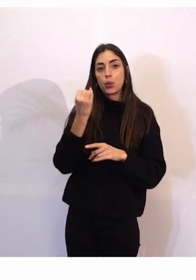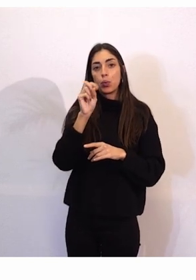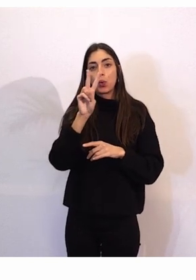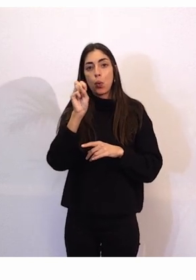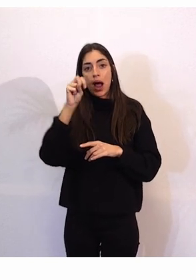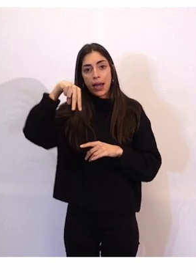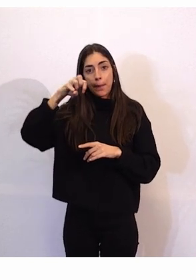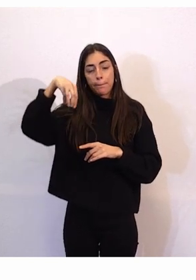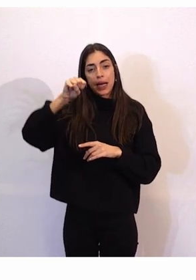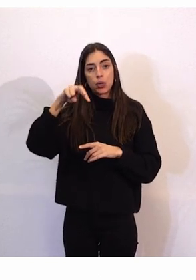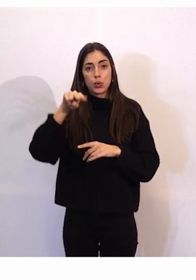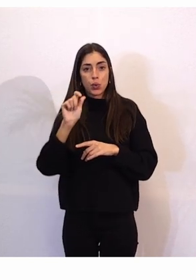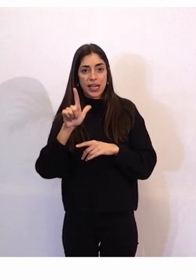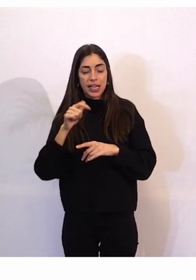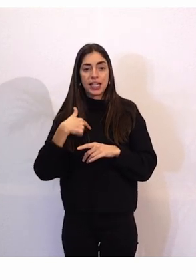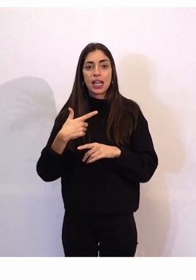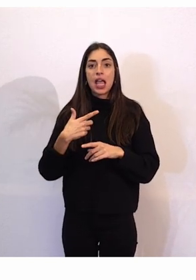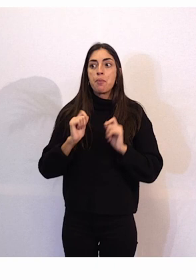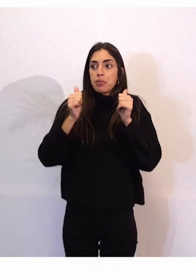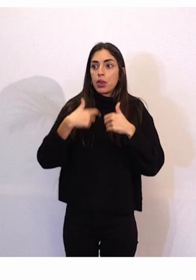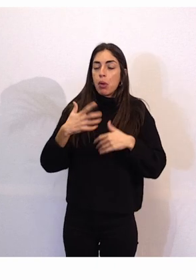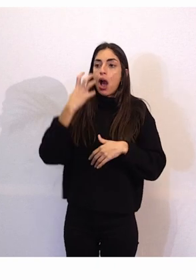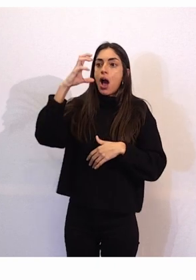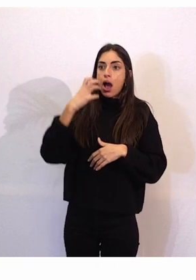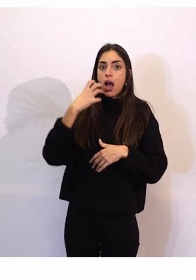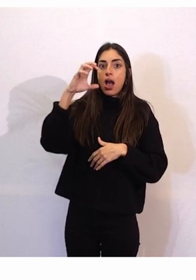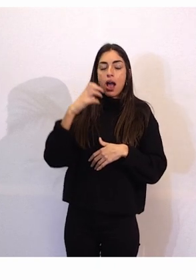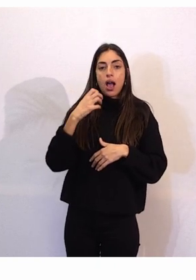reacción. Empezó,